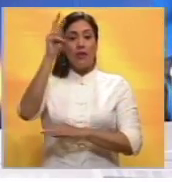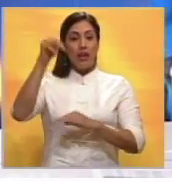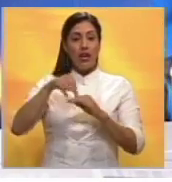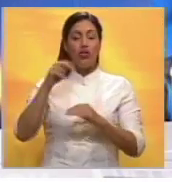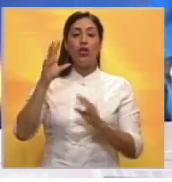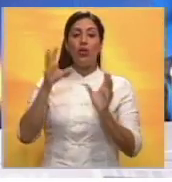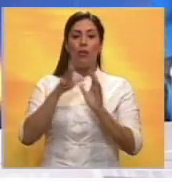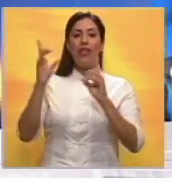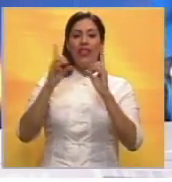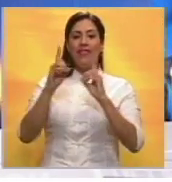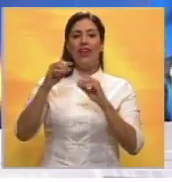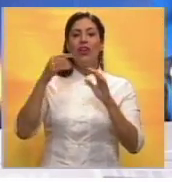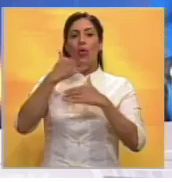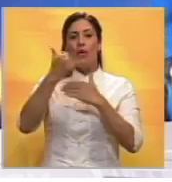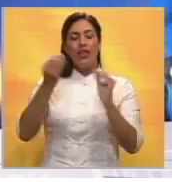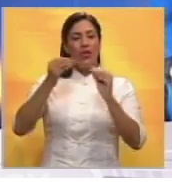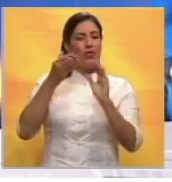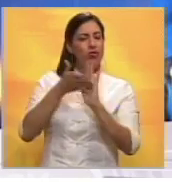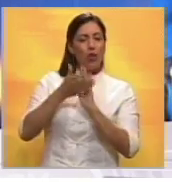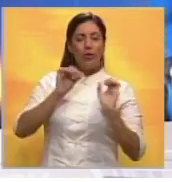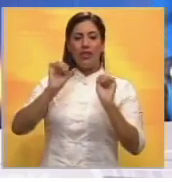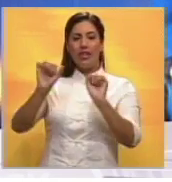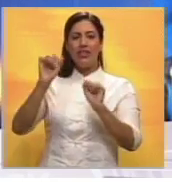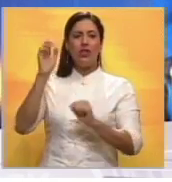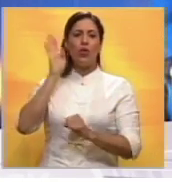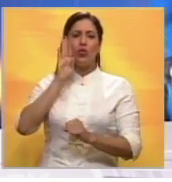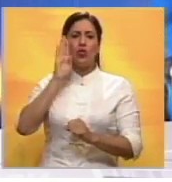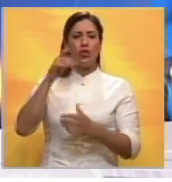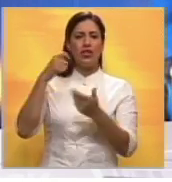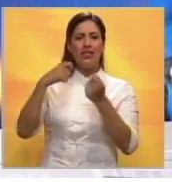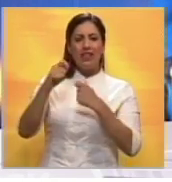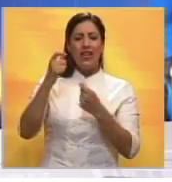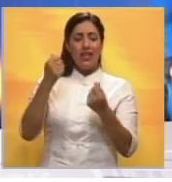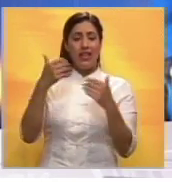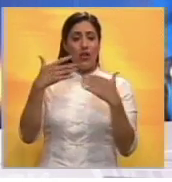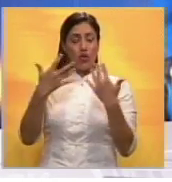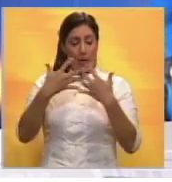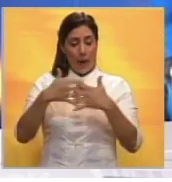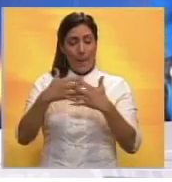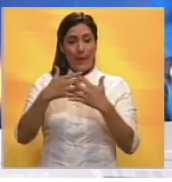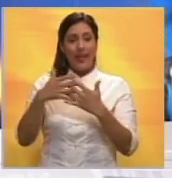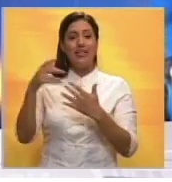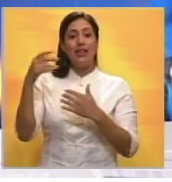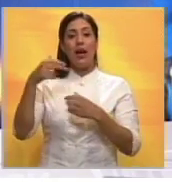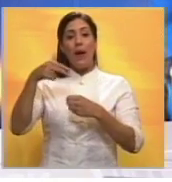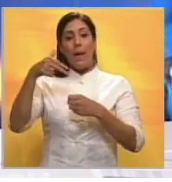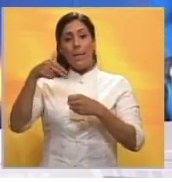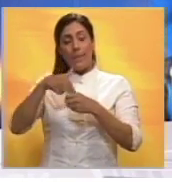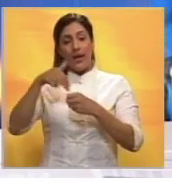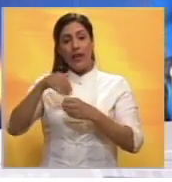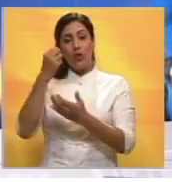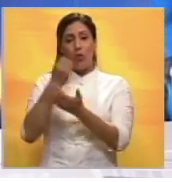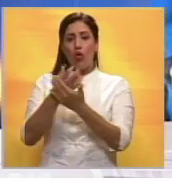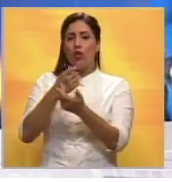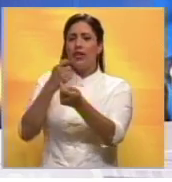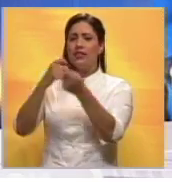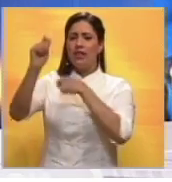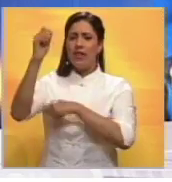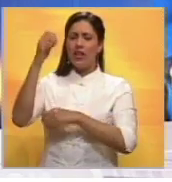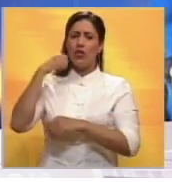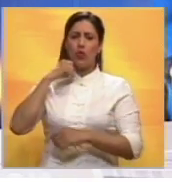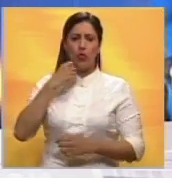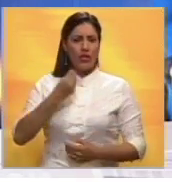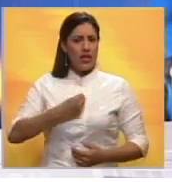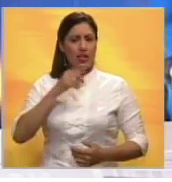nacional debate proyectos de acuerdo en rechazo a la venta ilegal de acciones de la empresa mixta petromonagas a rusa Ros